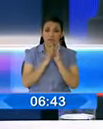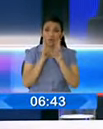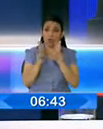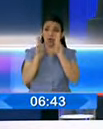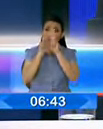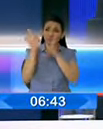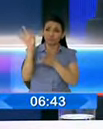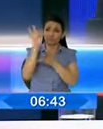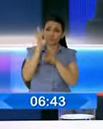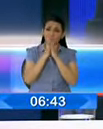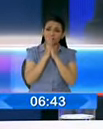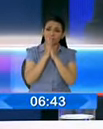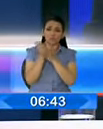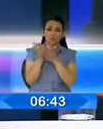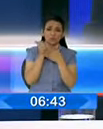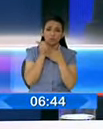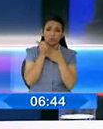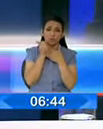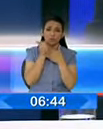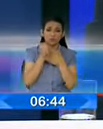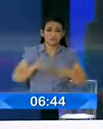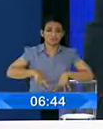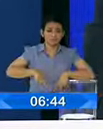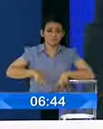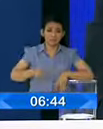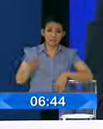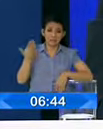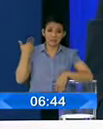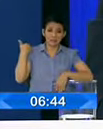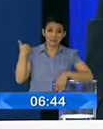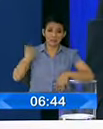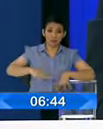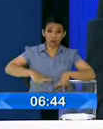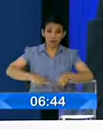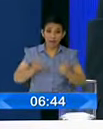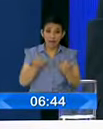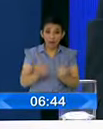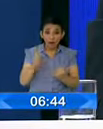Unidas para ello. Que los corruptos de ayer y los corruptos